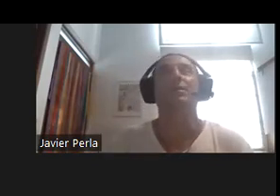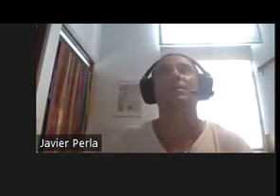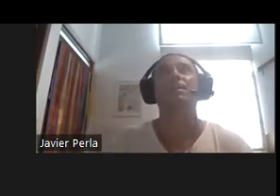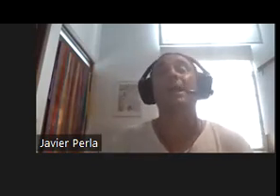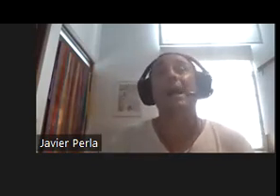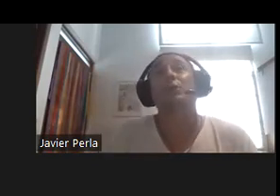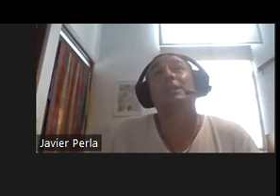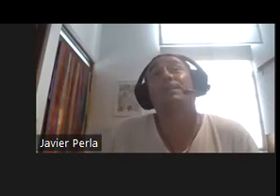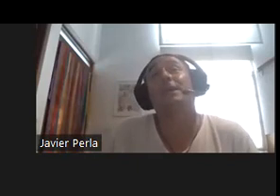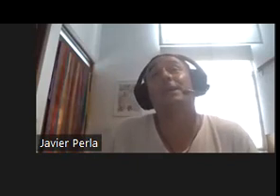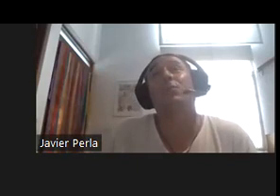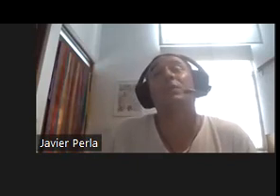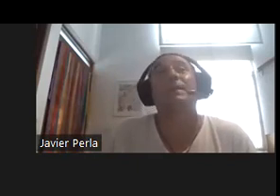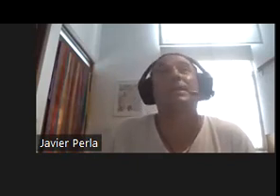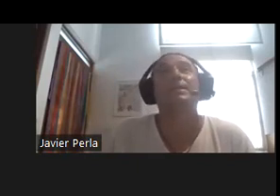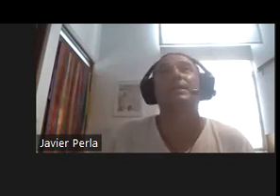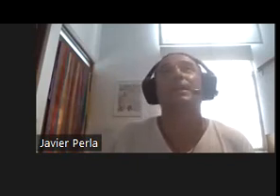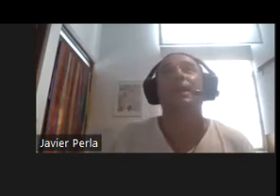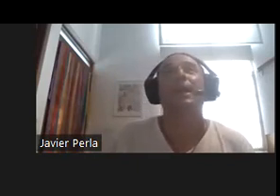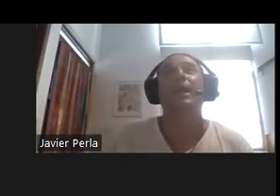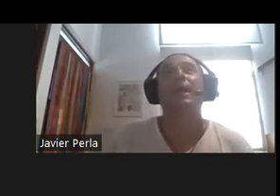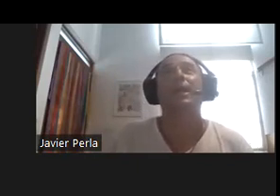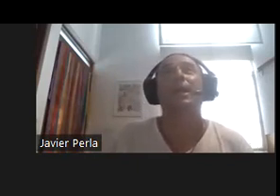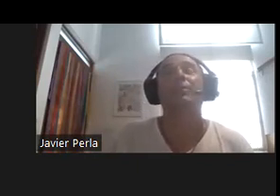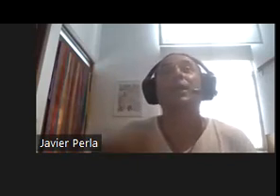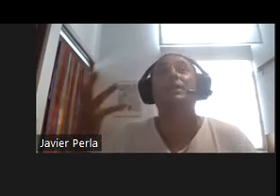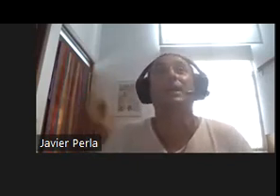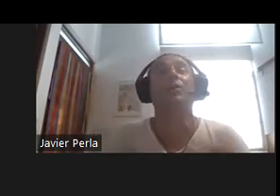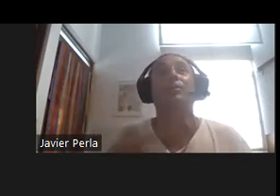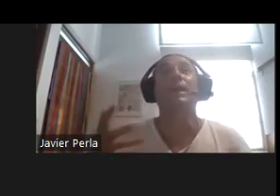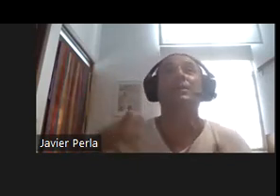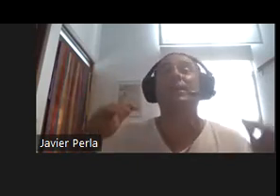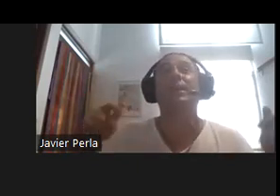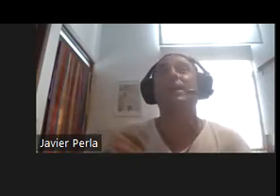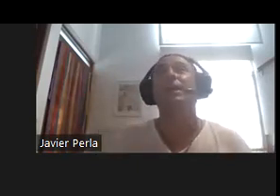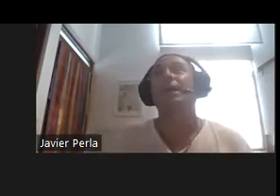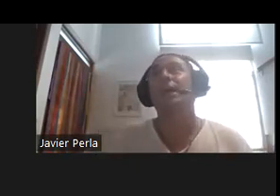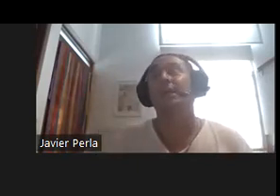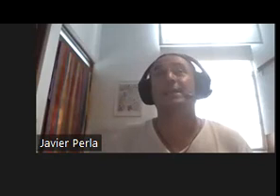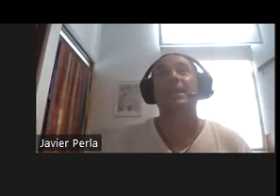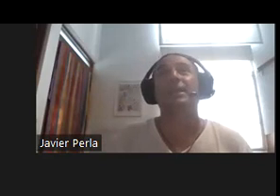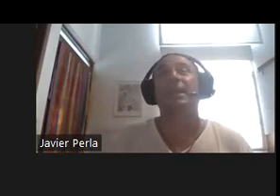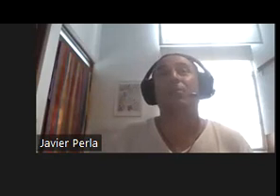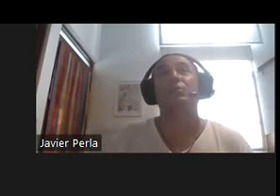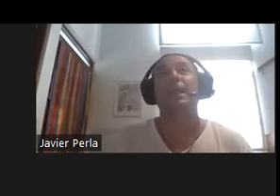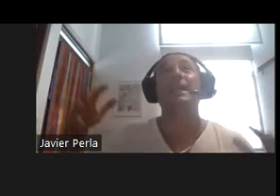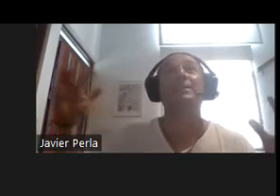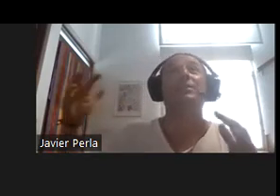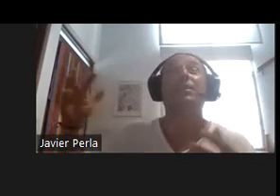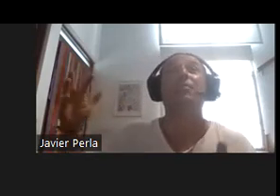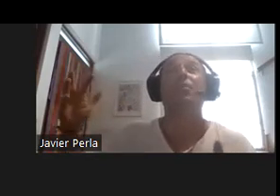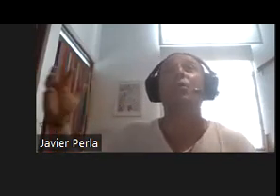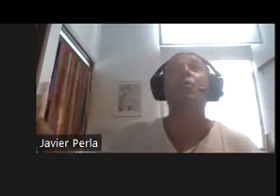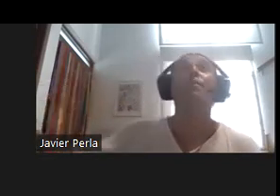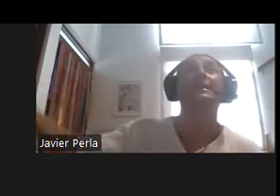Vamos a hacerlo. Hay otras empresas que tienen una matriz en Suiza o en otro país, tienen estrategias de carbono neutralidad,